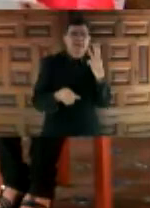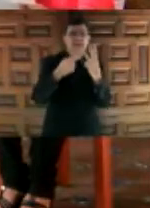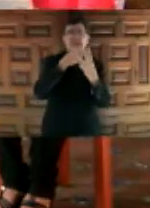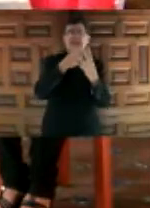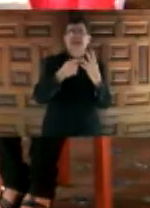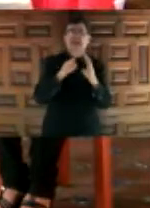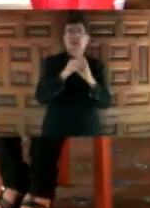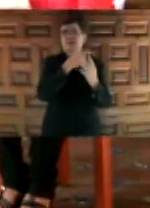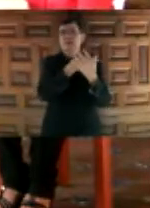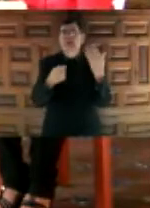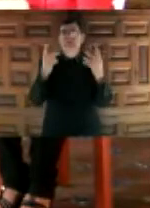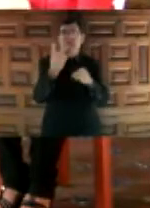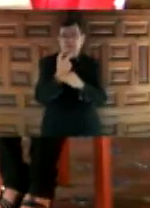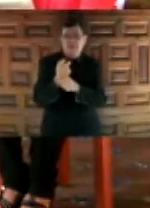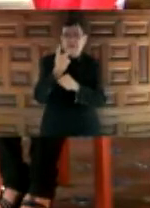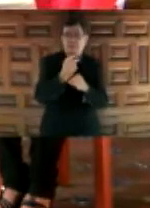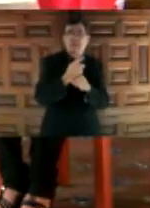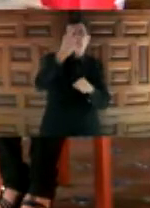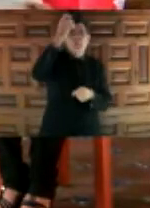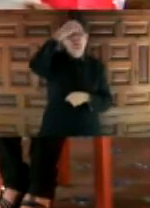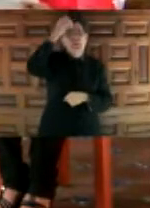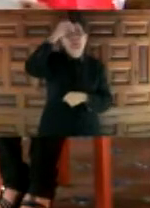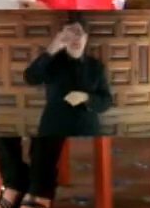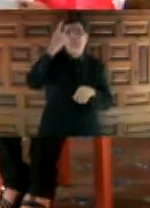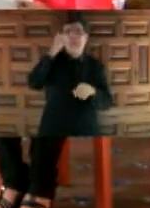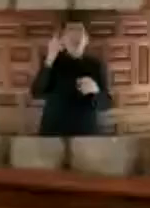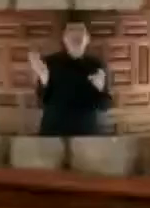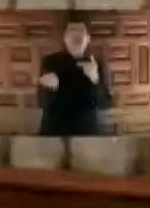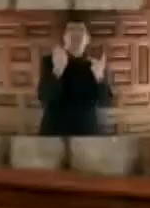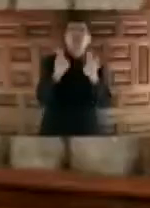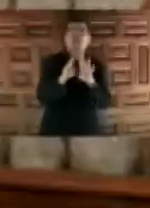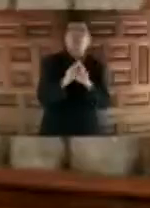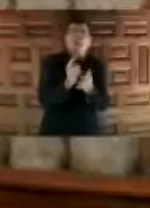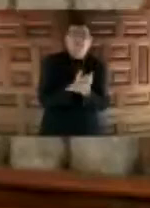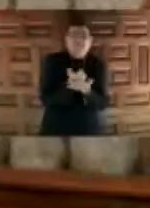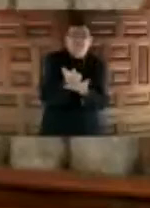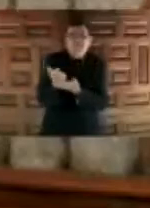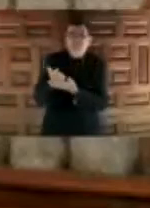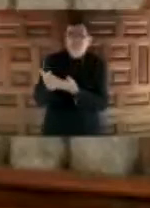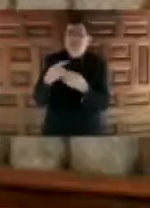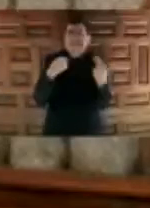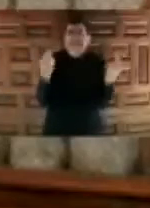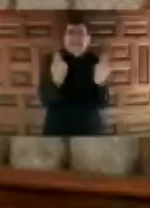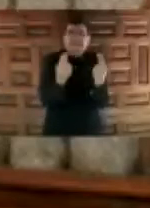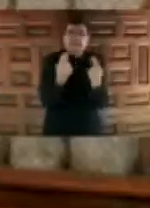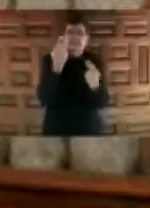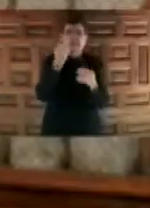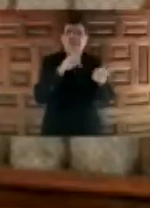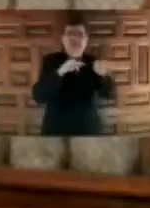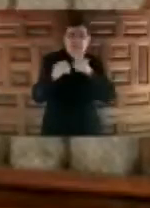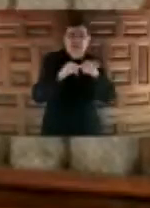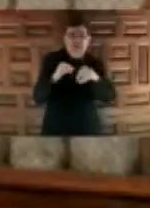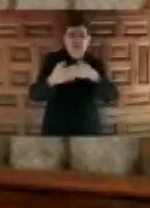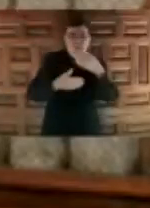invitados nos darán su punto de vista sobre la pregunta, ¿cómo solventar las necesidades para la